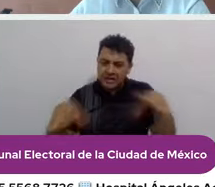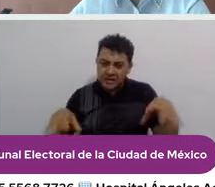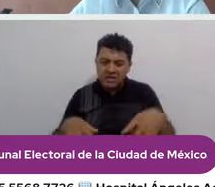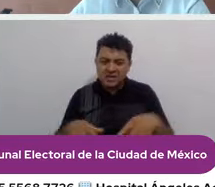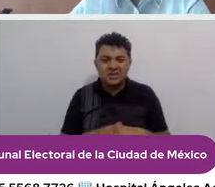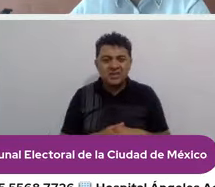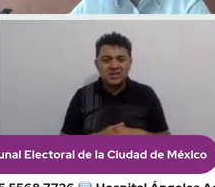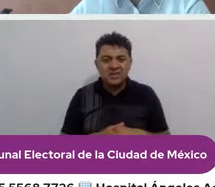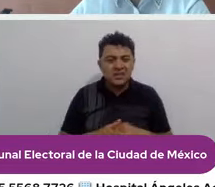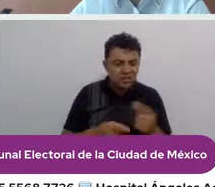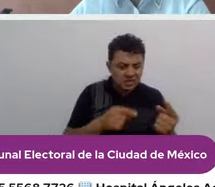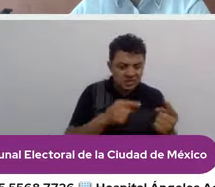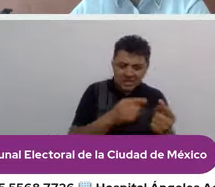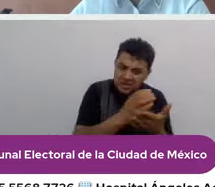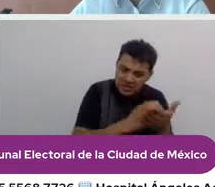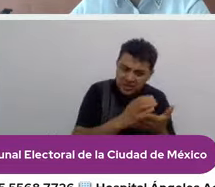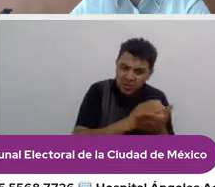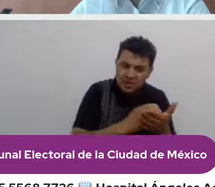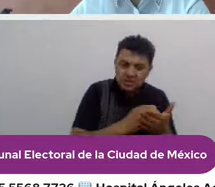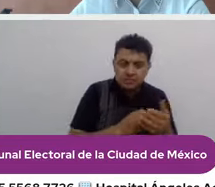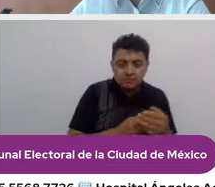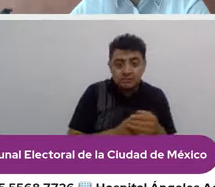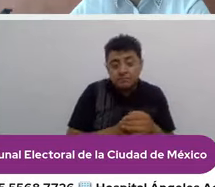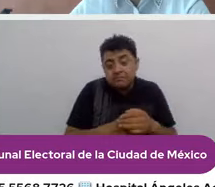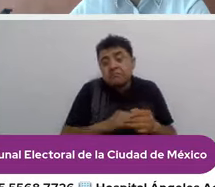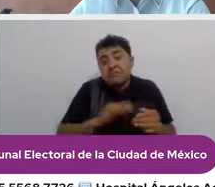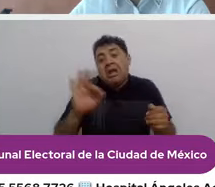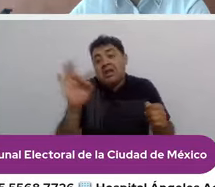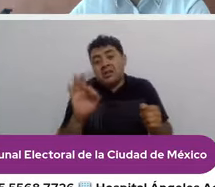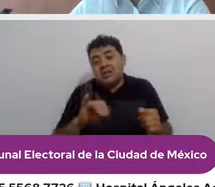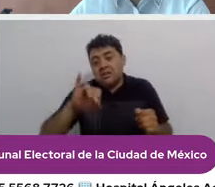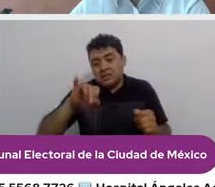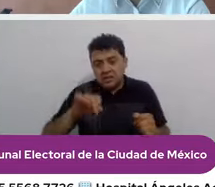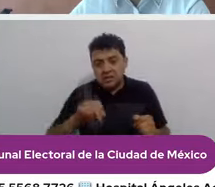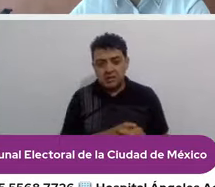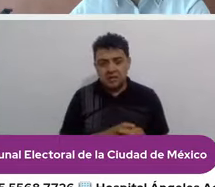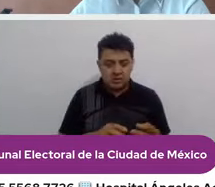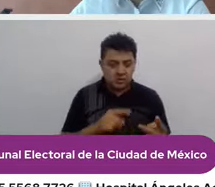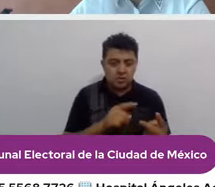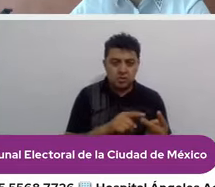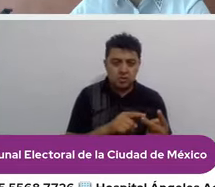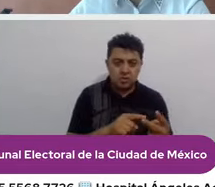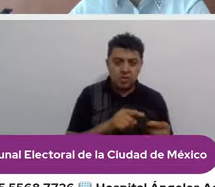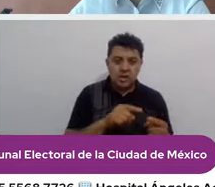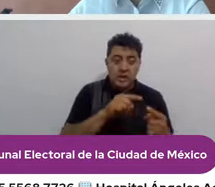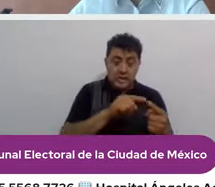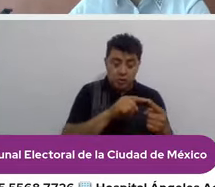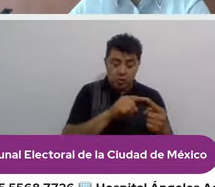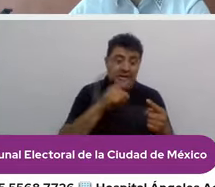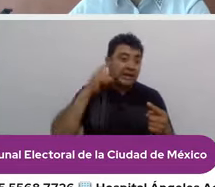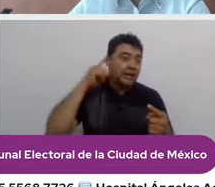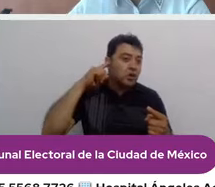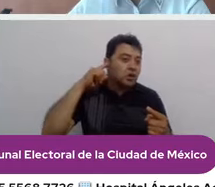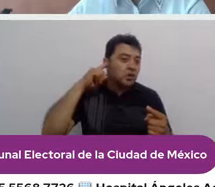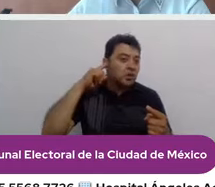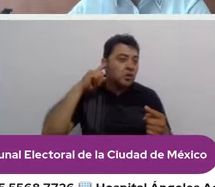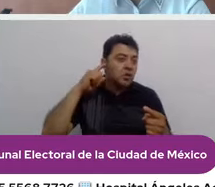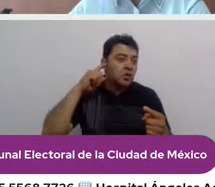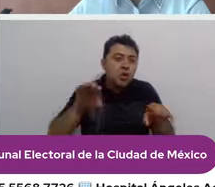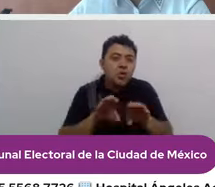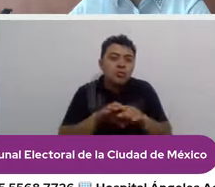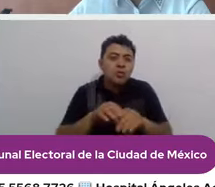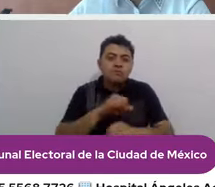puede ser un signo de que el oído se está infartando y el factor tiempo es decisivo en el tratamiento del zumbido. ¿Podemos